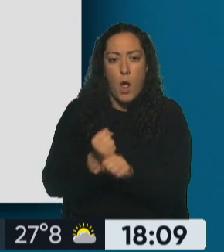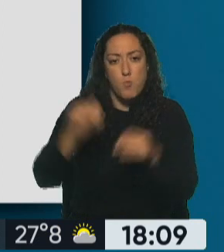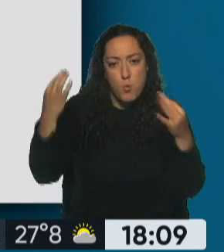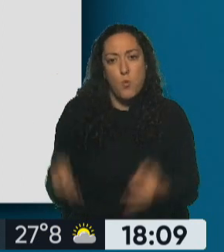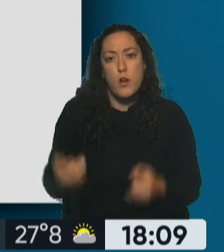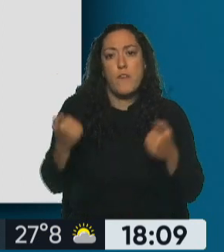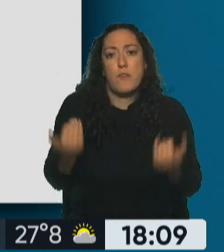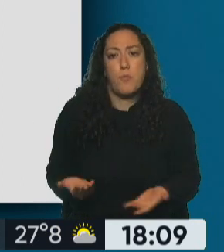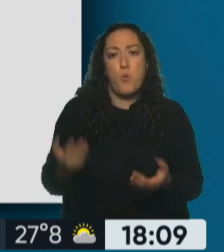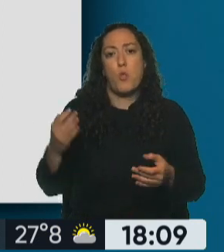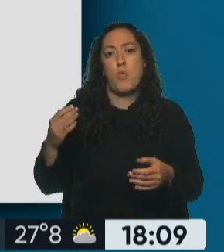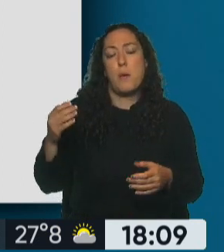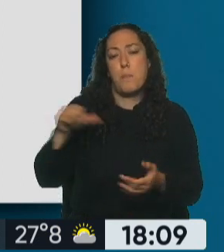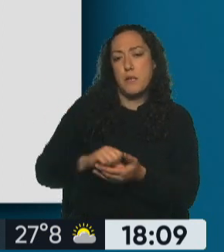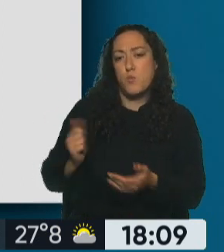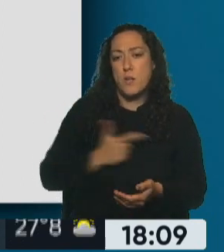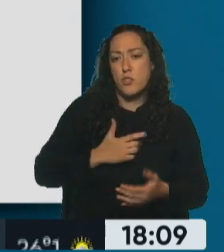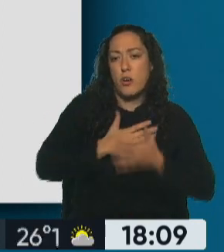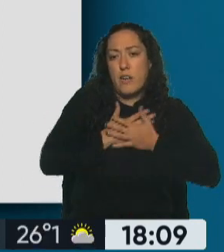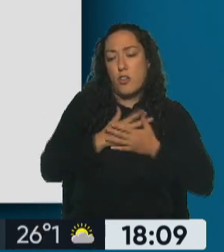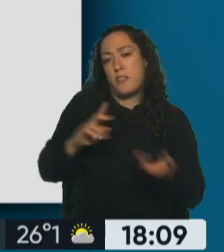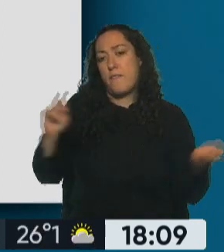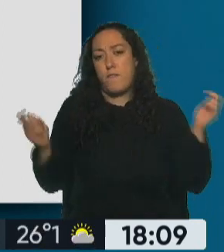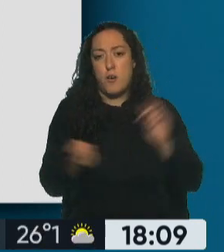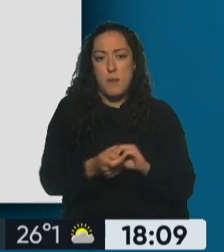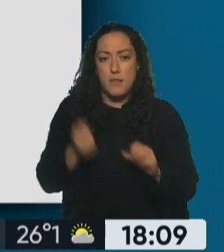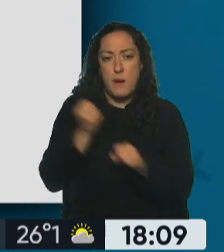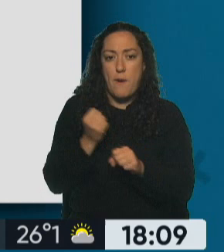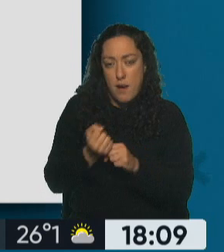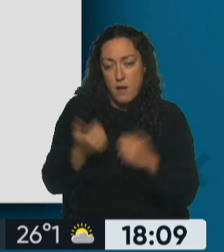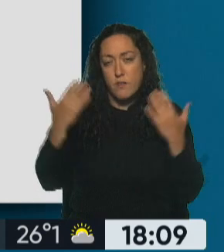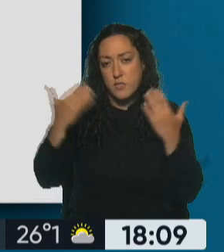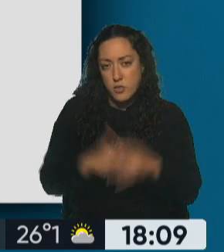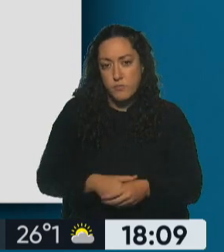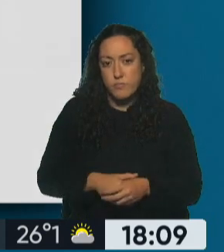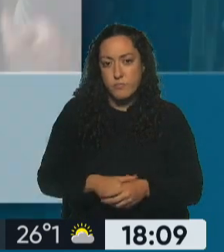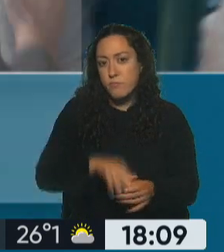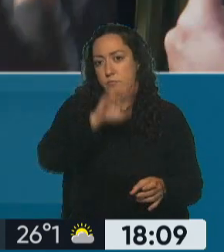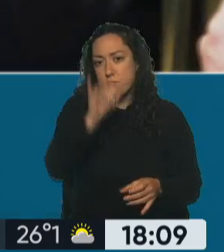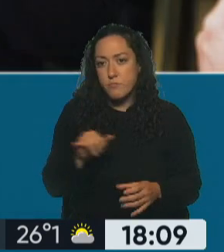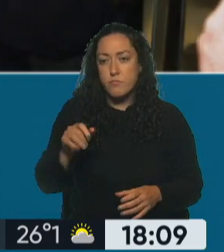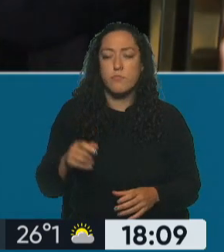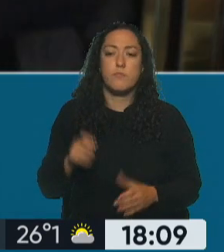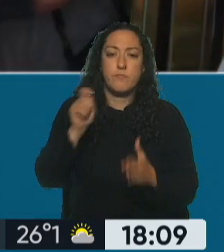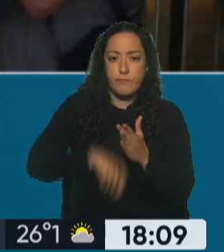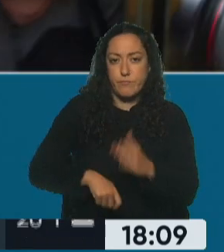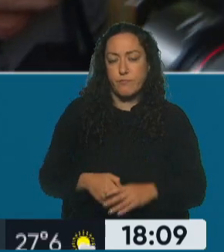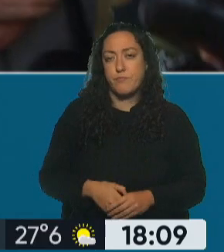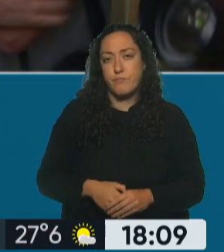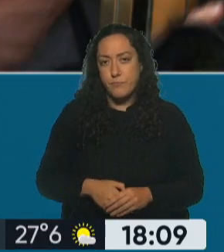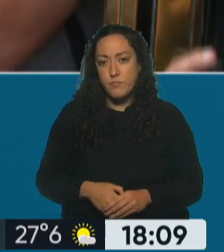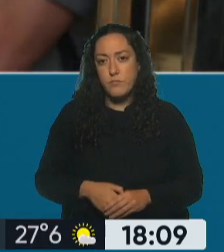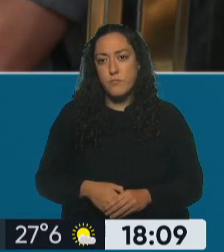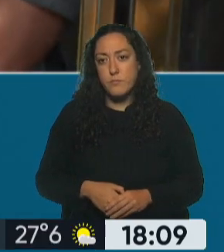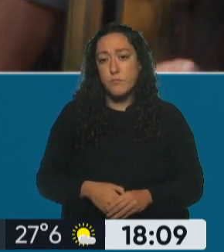en favor de transformar para bien a nuestro querido país. Esto lo firma el señor Carlos Rodríguez. Detrás de todas estas palabras, ¿qué